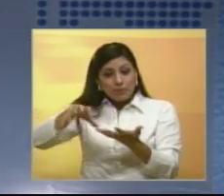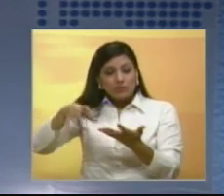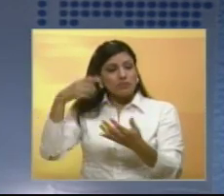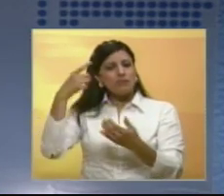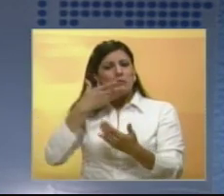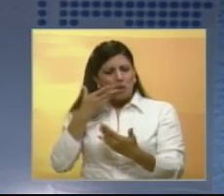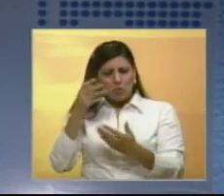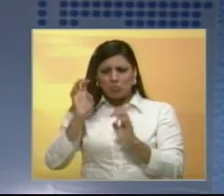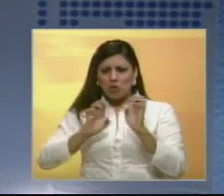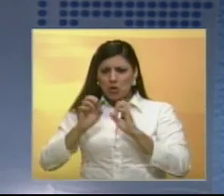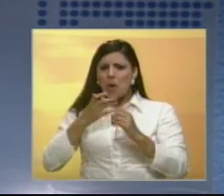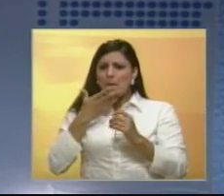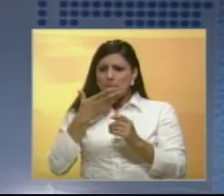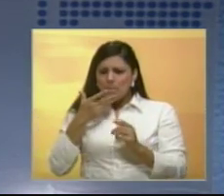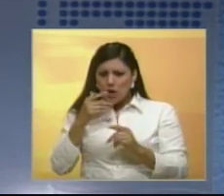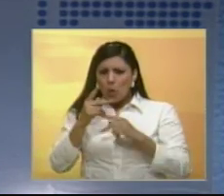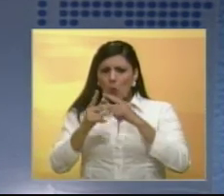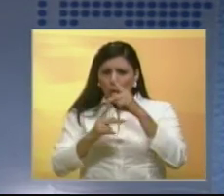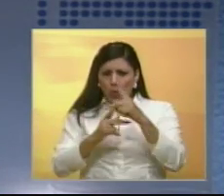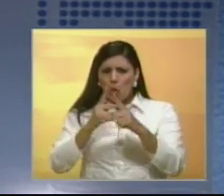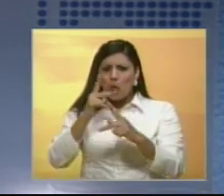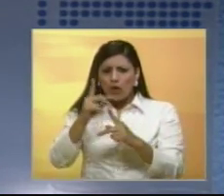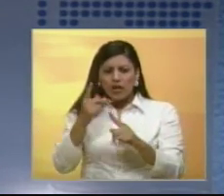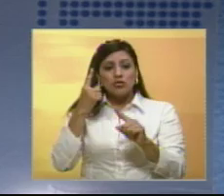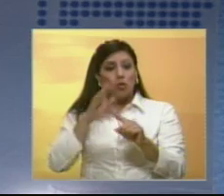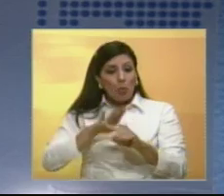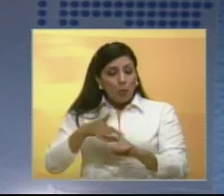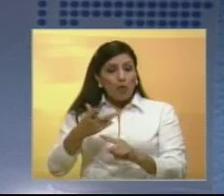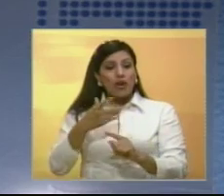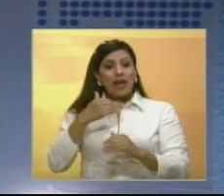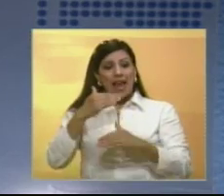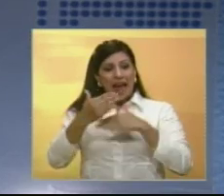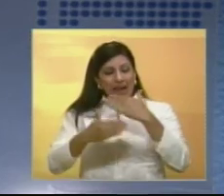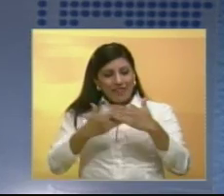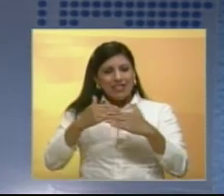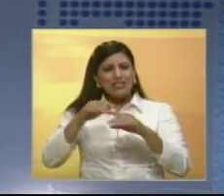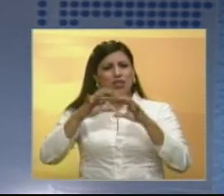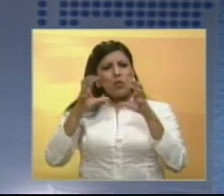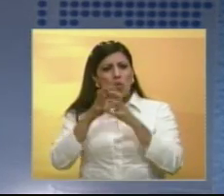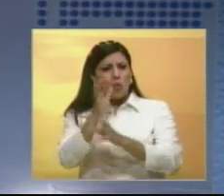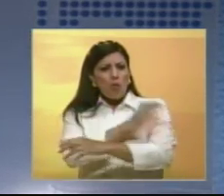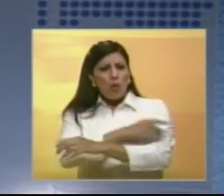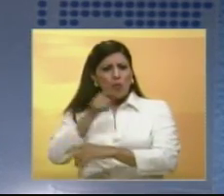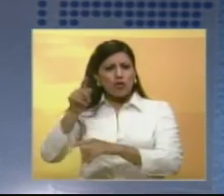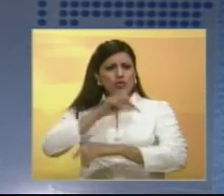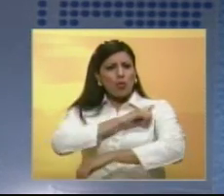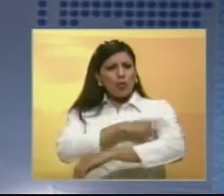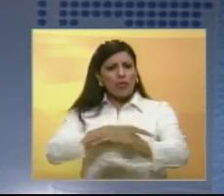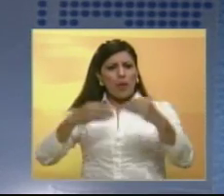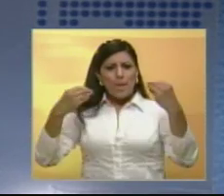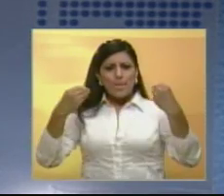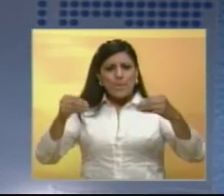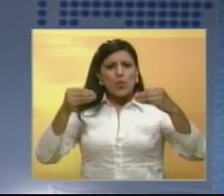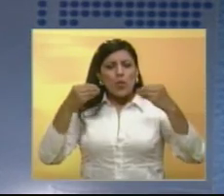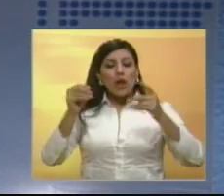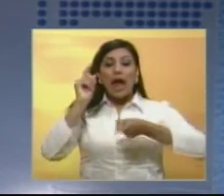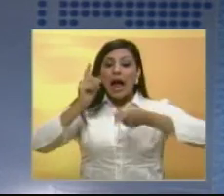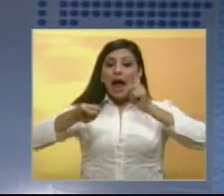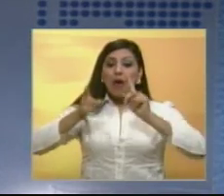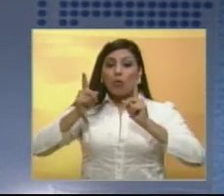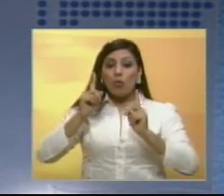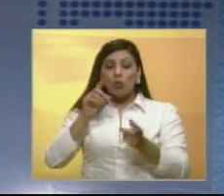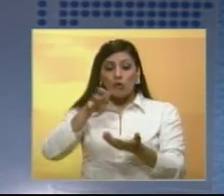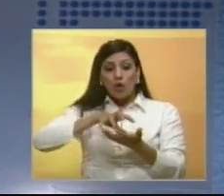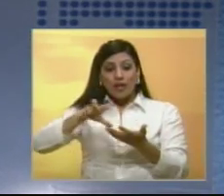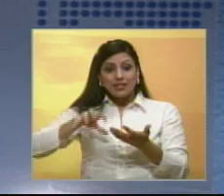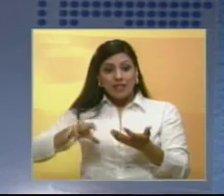panorama favorable para sectores progresistas, pese a la avanzada que han tenido figuras de oposición en los poderes públicos de algunas naciones